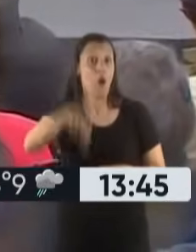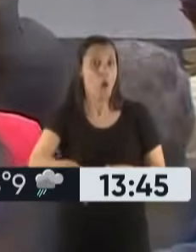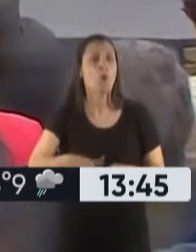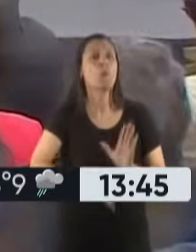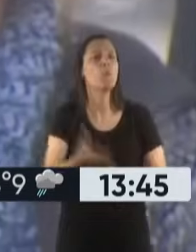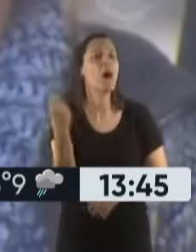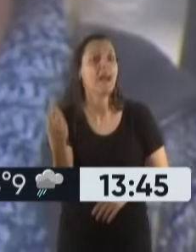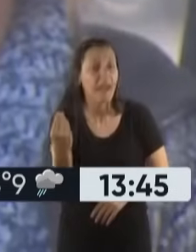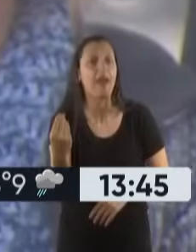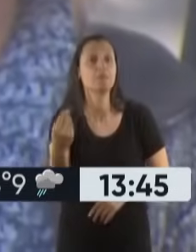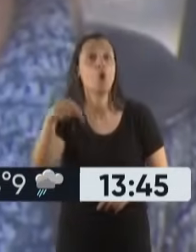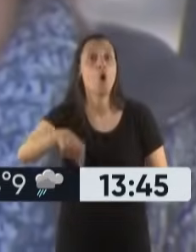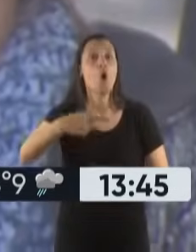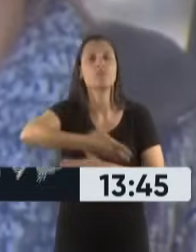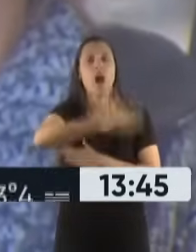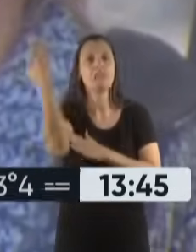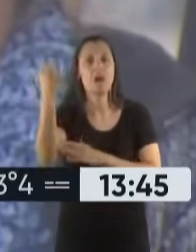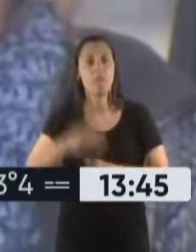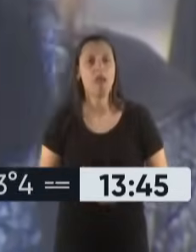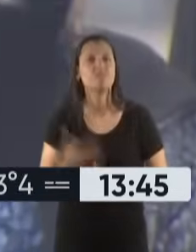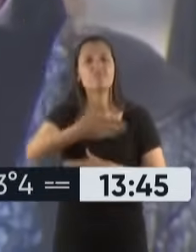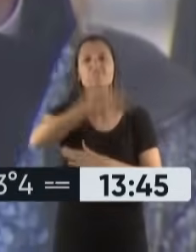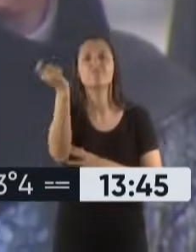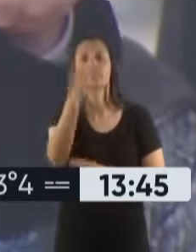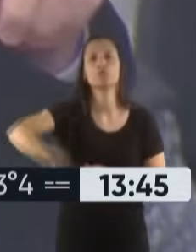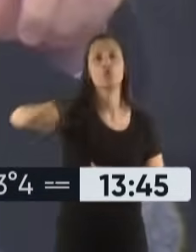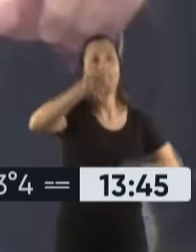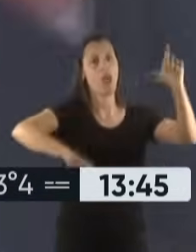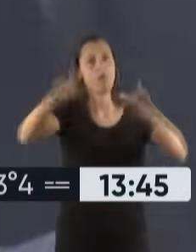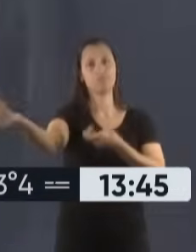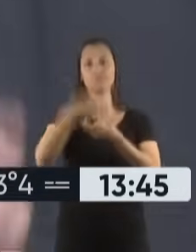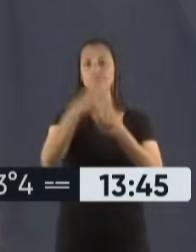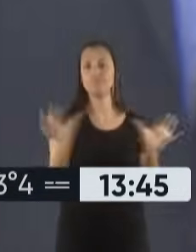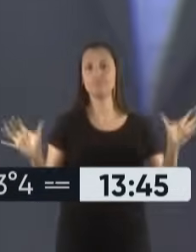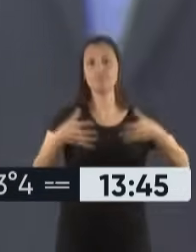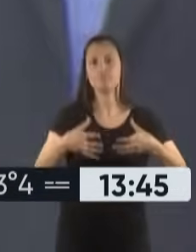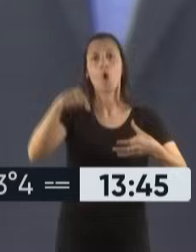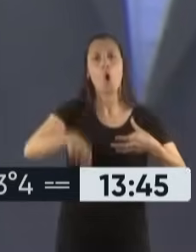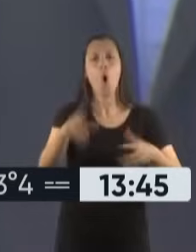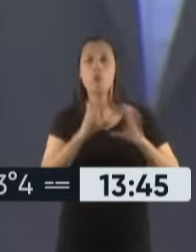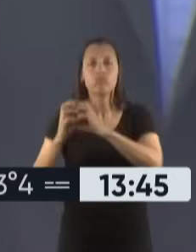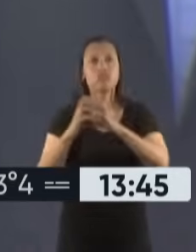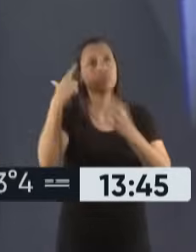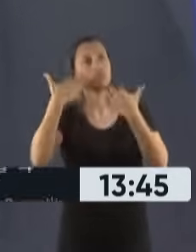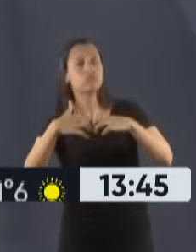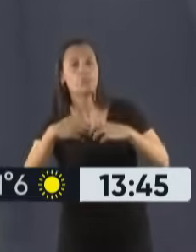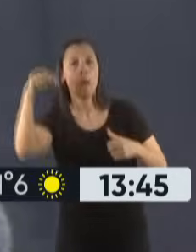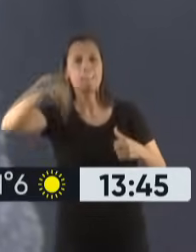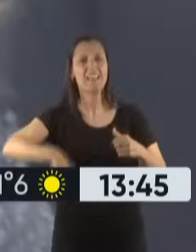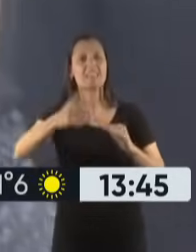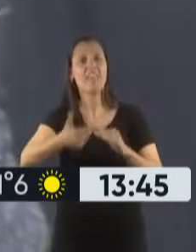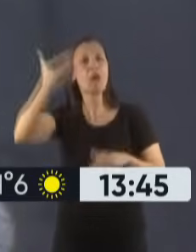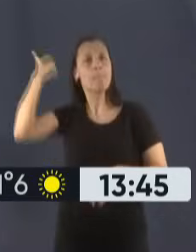hoy, una asamblea entre todos, para que veamos el presente, para que recordemos el